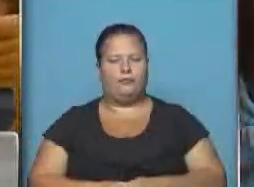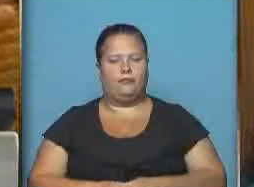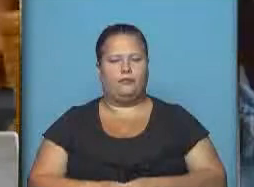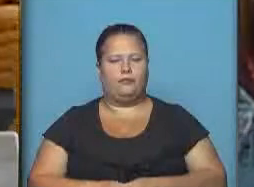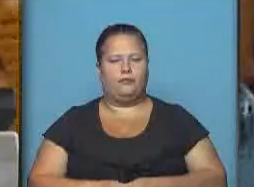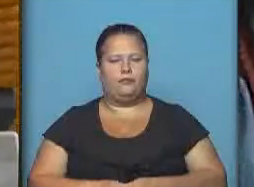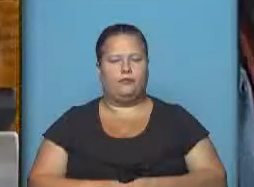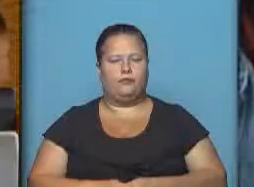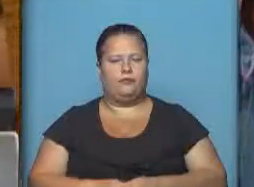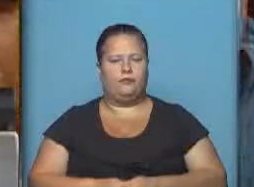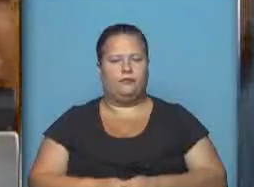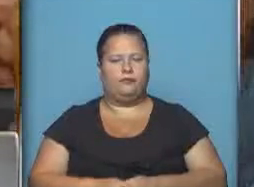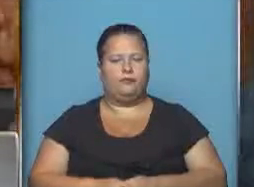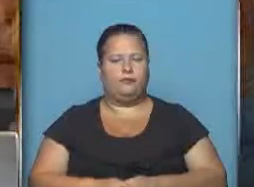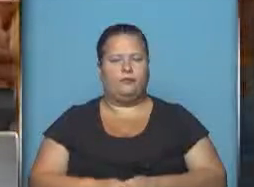Y